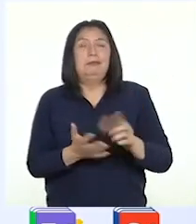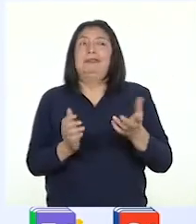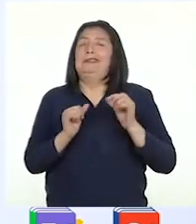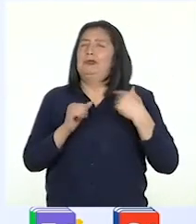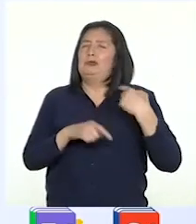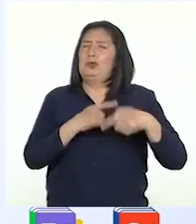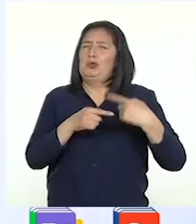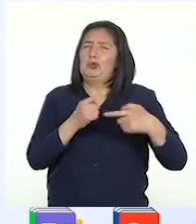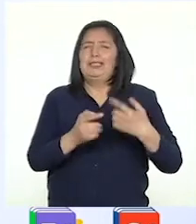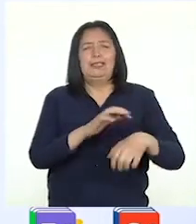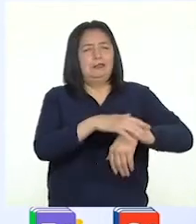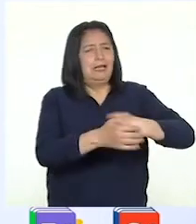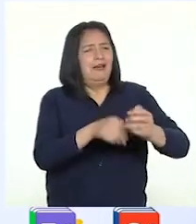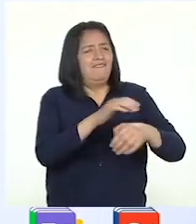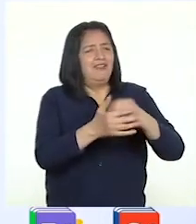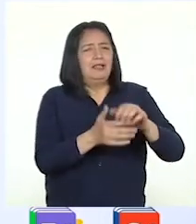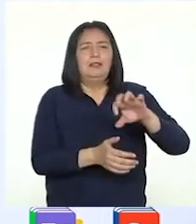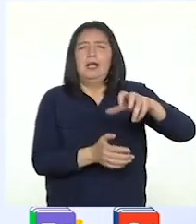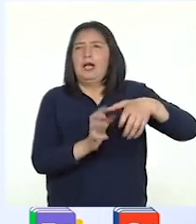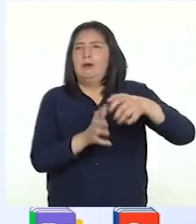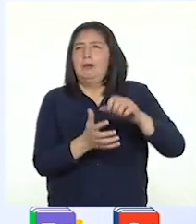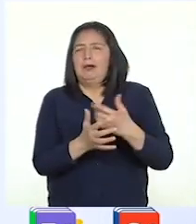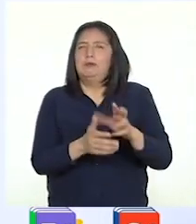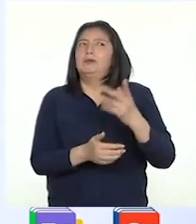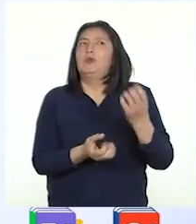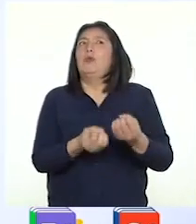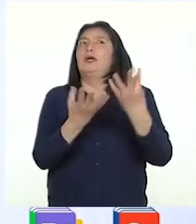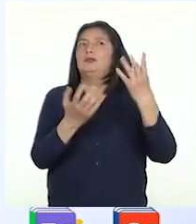rutina diaria: lavarnos bien las manos con agua y jabón